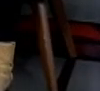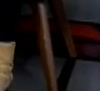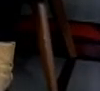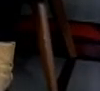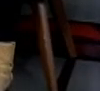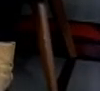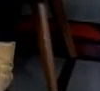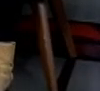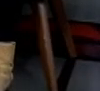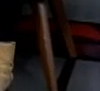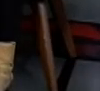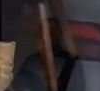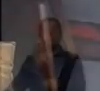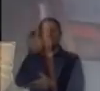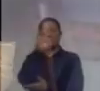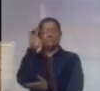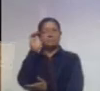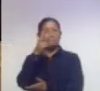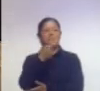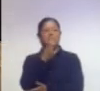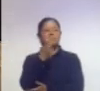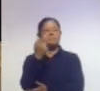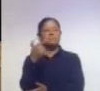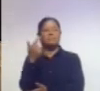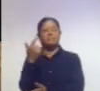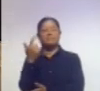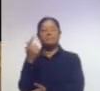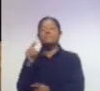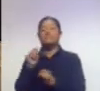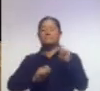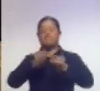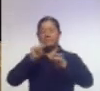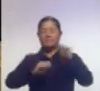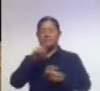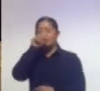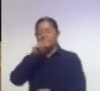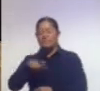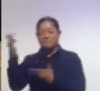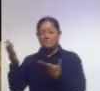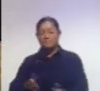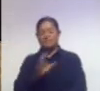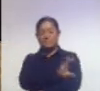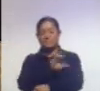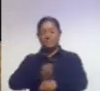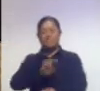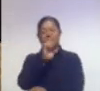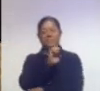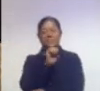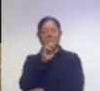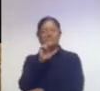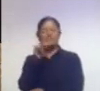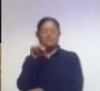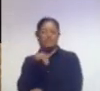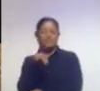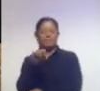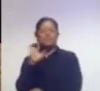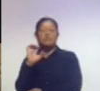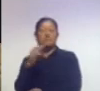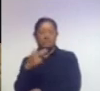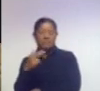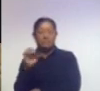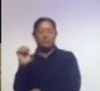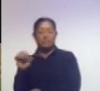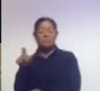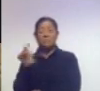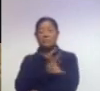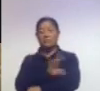directora del CBTIS 212 de Tetla, y también está con nosotros Erika Noemí Chevanier Estrada, y es